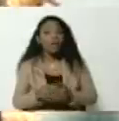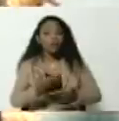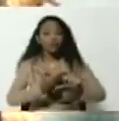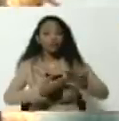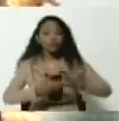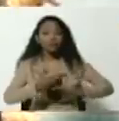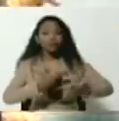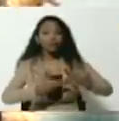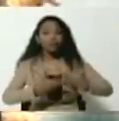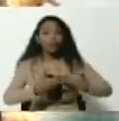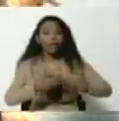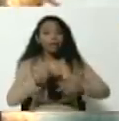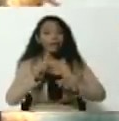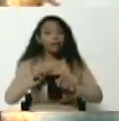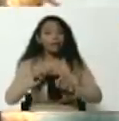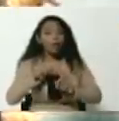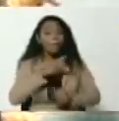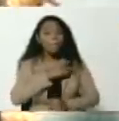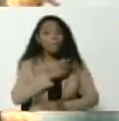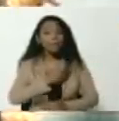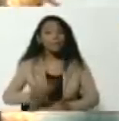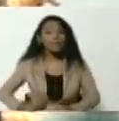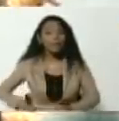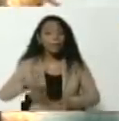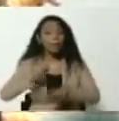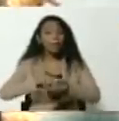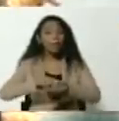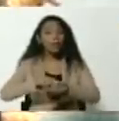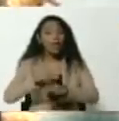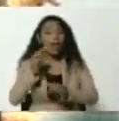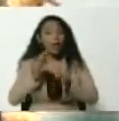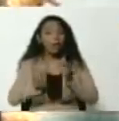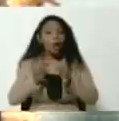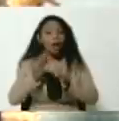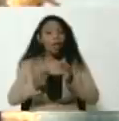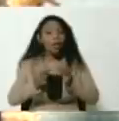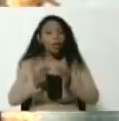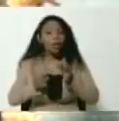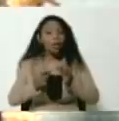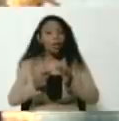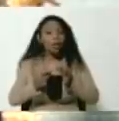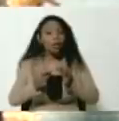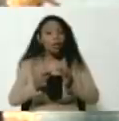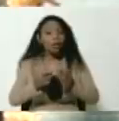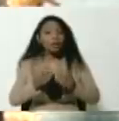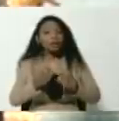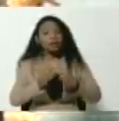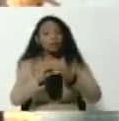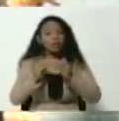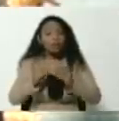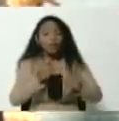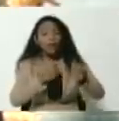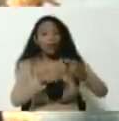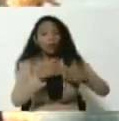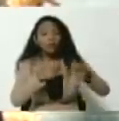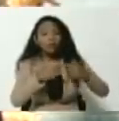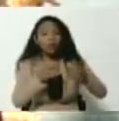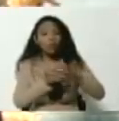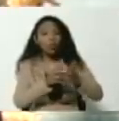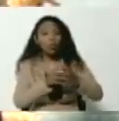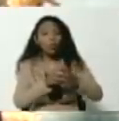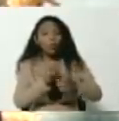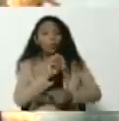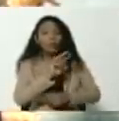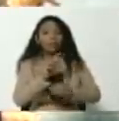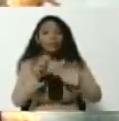relación entre el tío del presidente de Paraguay y el abogado, y la tramitación y negociación de una comisión por